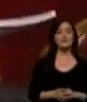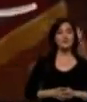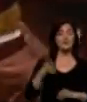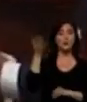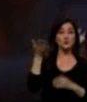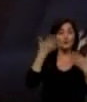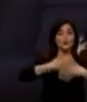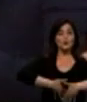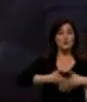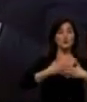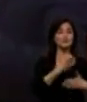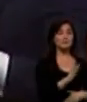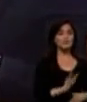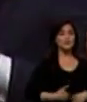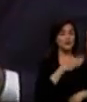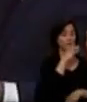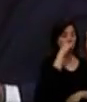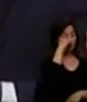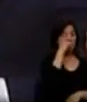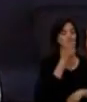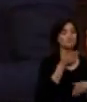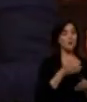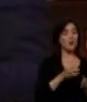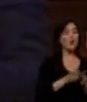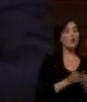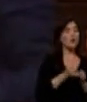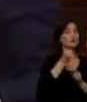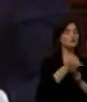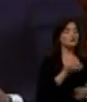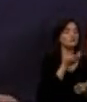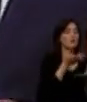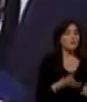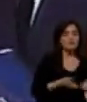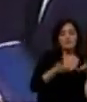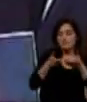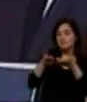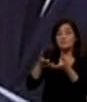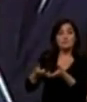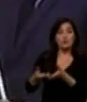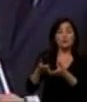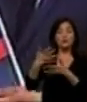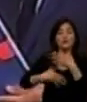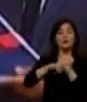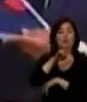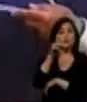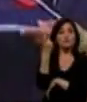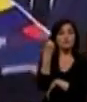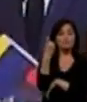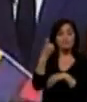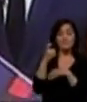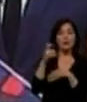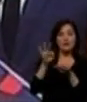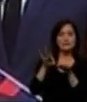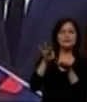discurso, Serrano recibió de manos del mandatario saliente Rafael Correa su último informe a la Nación, un documento de 211 páginas